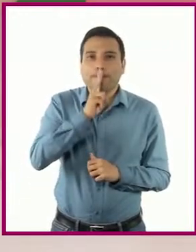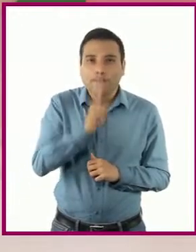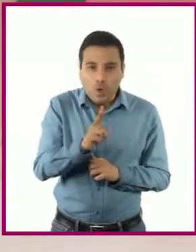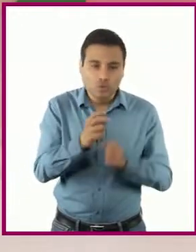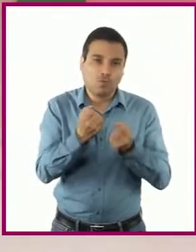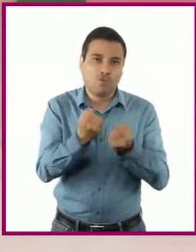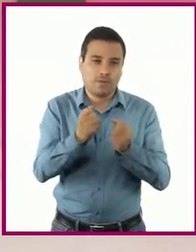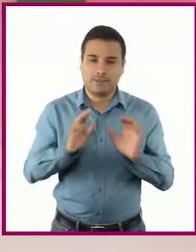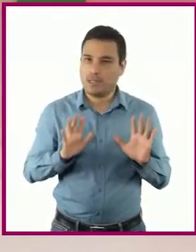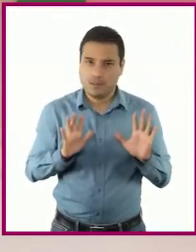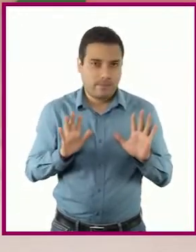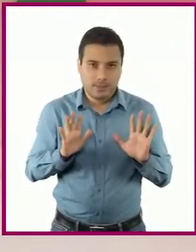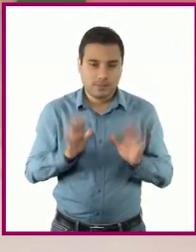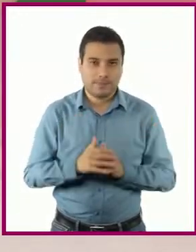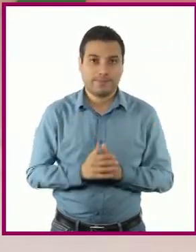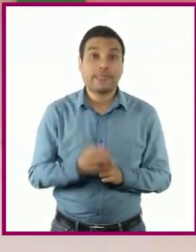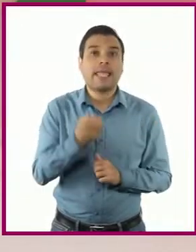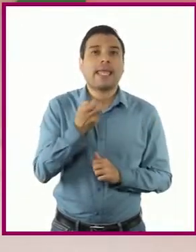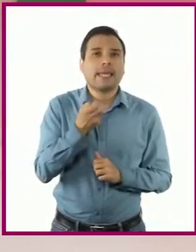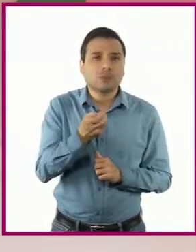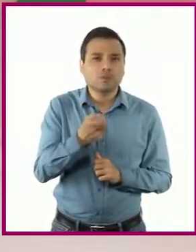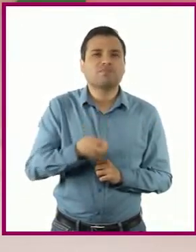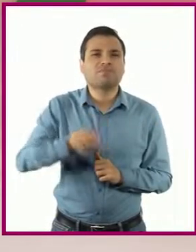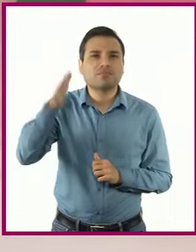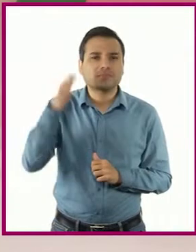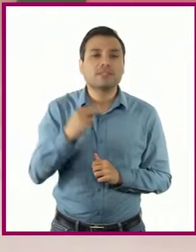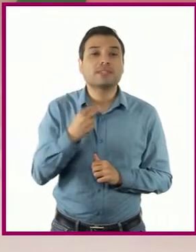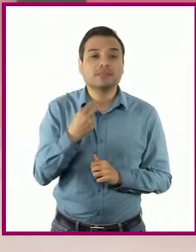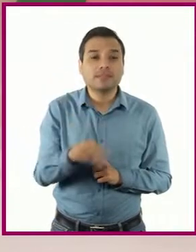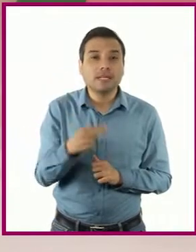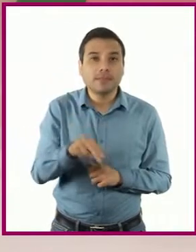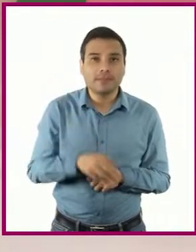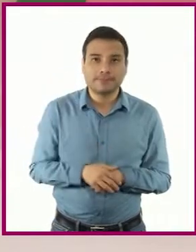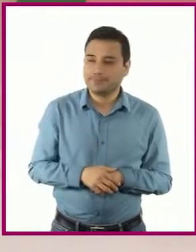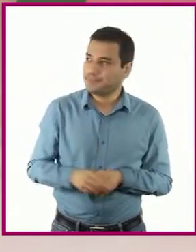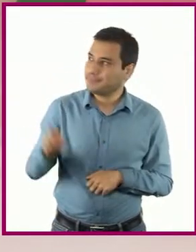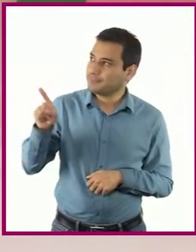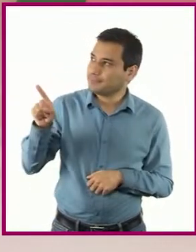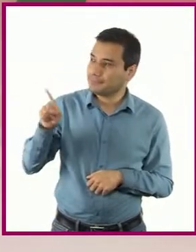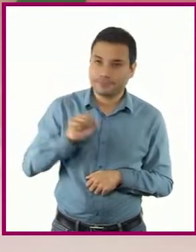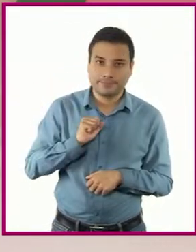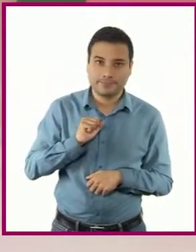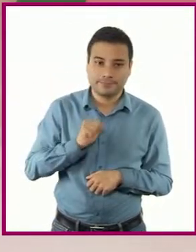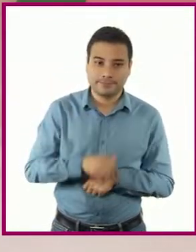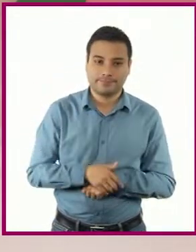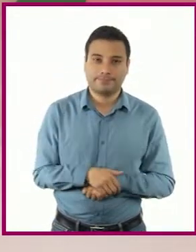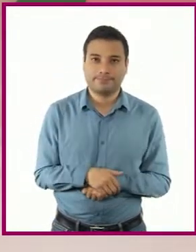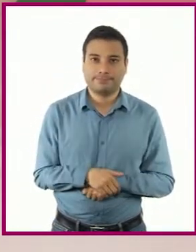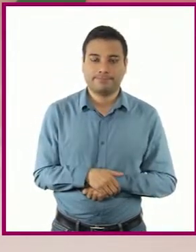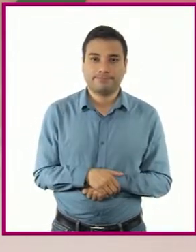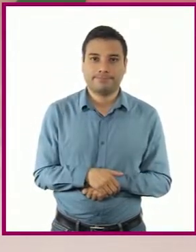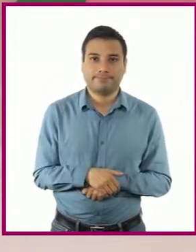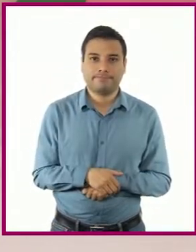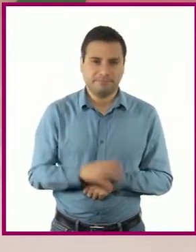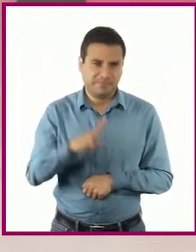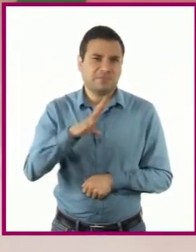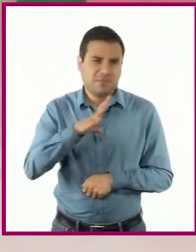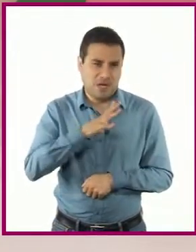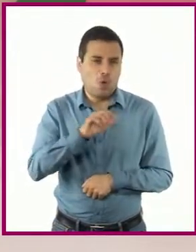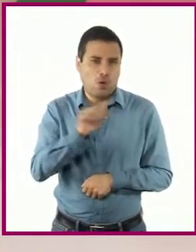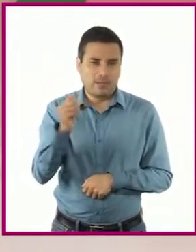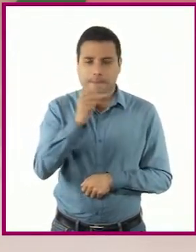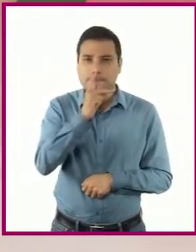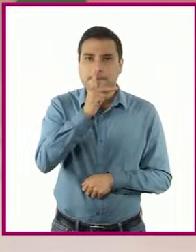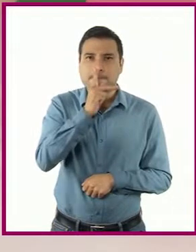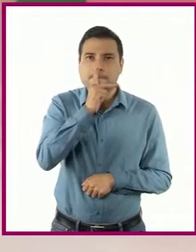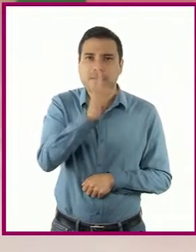pronunciarla. A este tipo de acento se le llama acento prosódico. Hay otras palabras que llevan